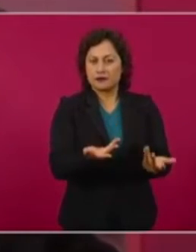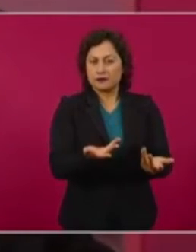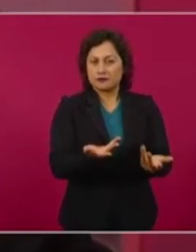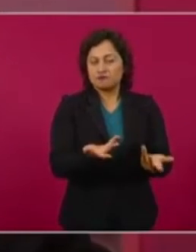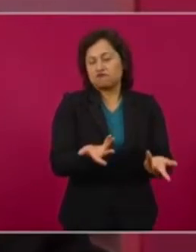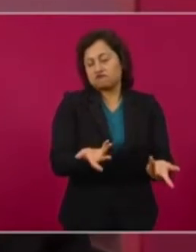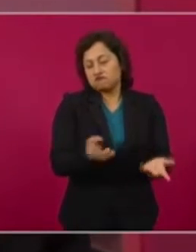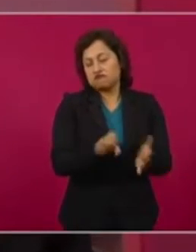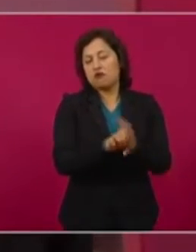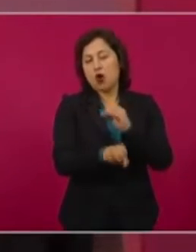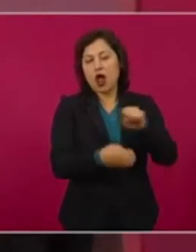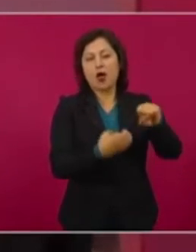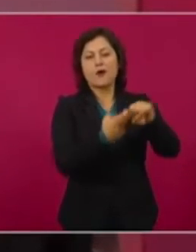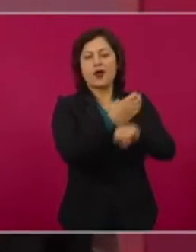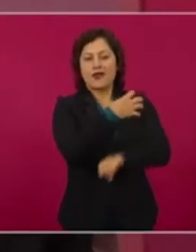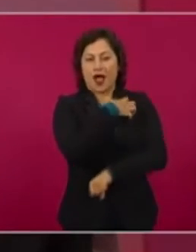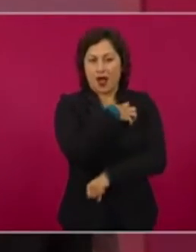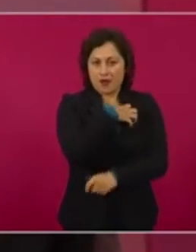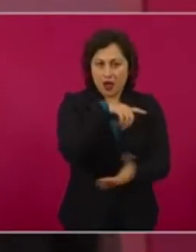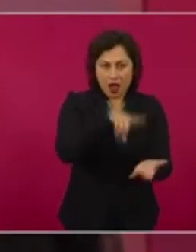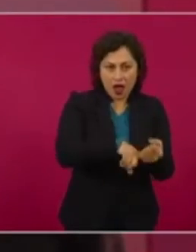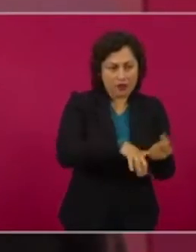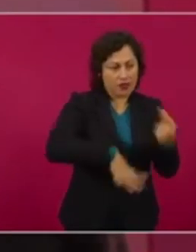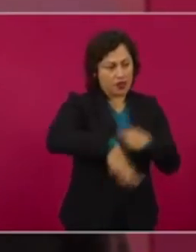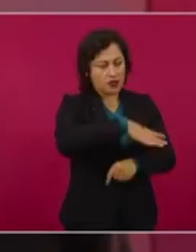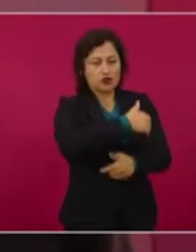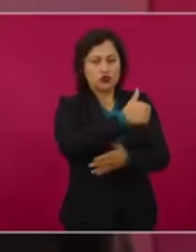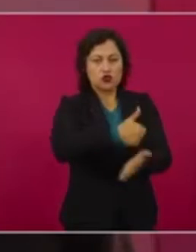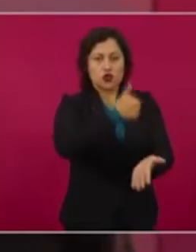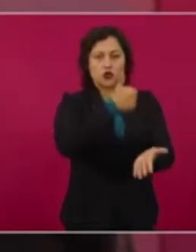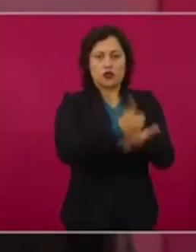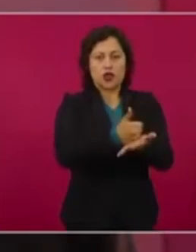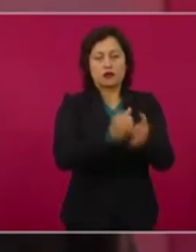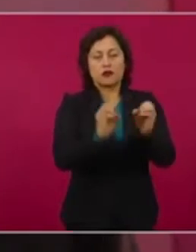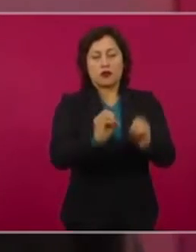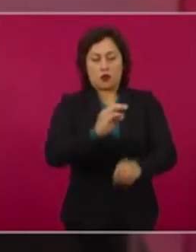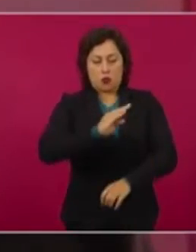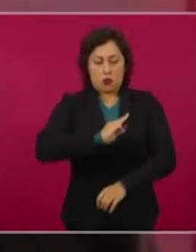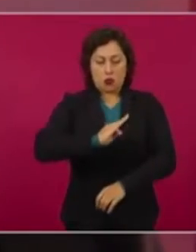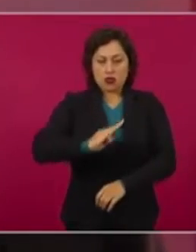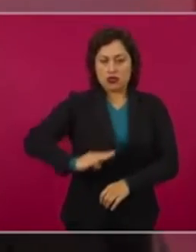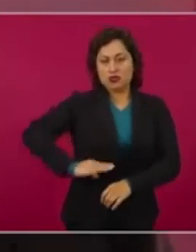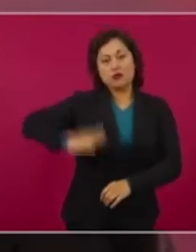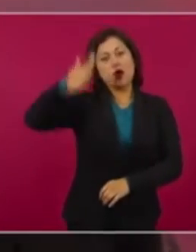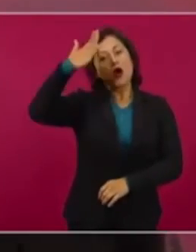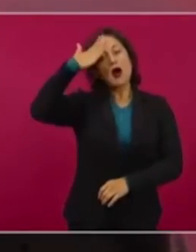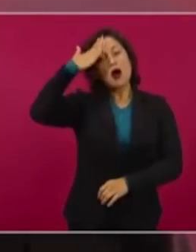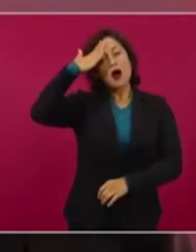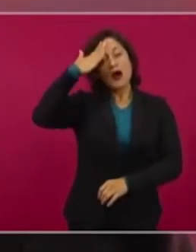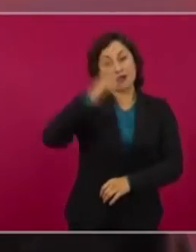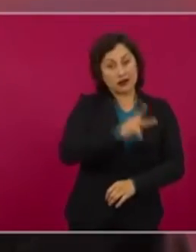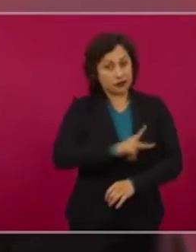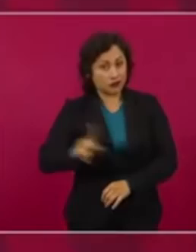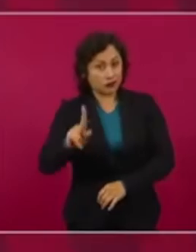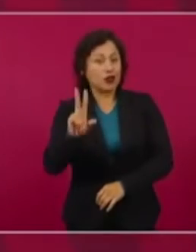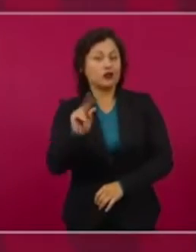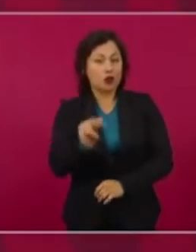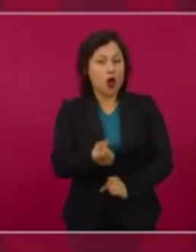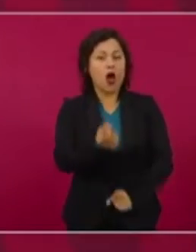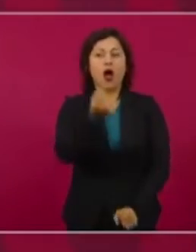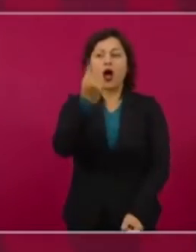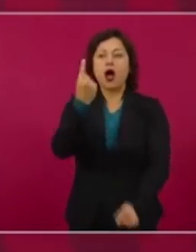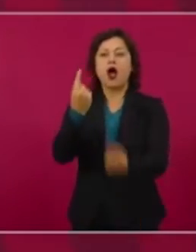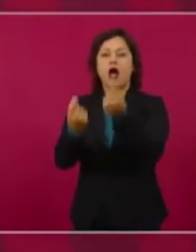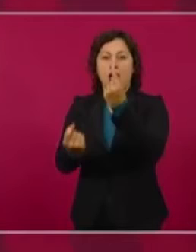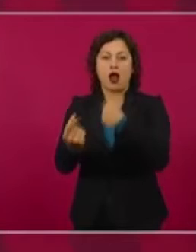capitales de los estados, en las grandes ciudades, en las cabeceras municipales, y eso no en todas las cabeceras municipales del